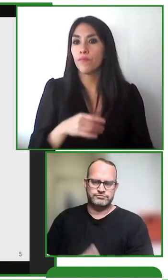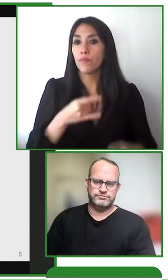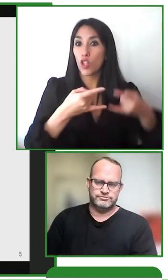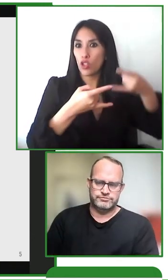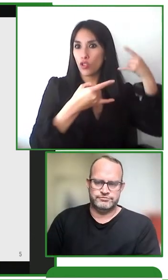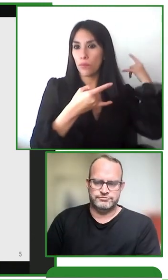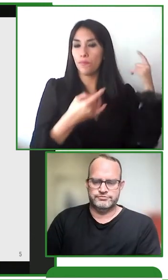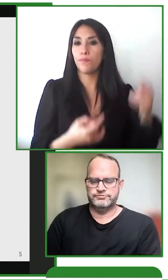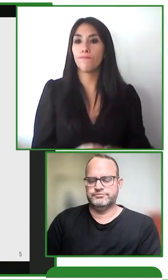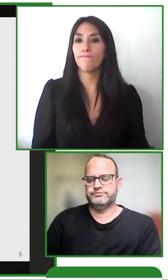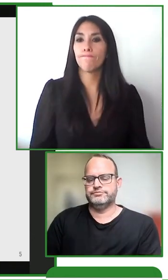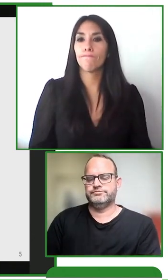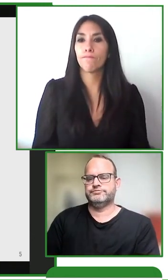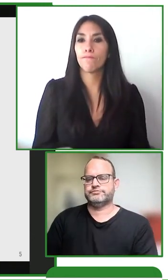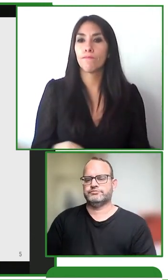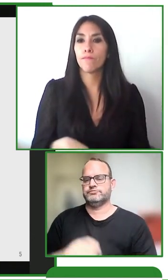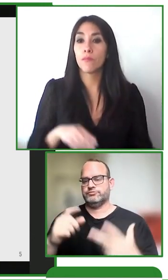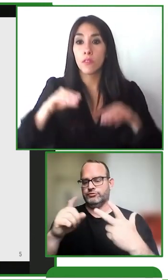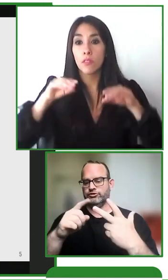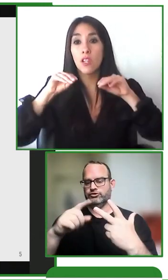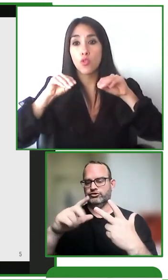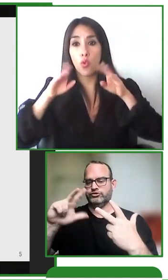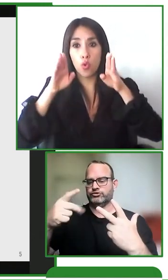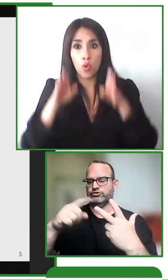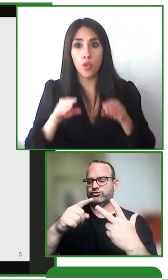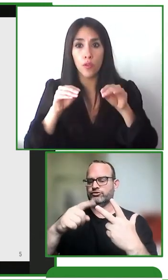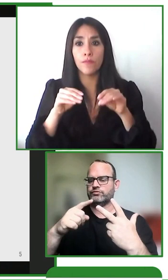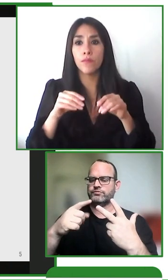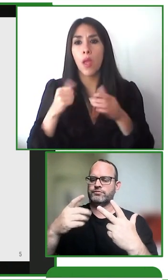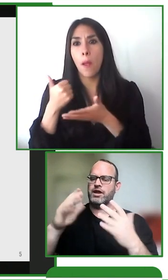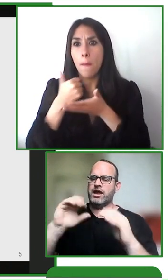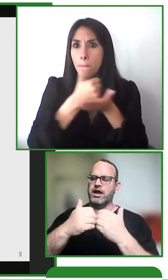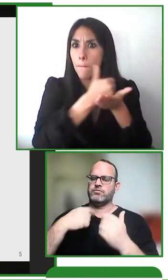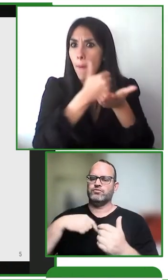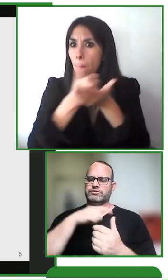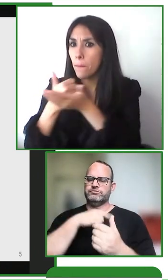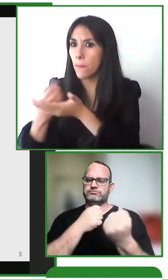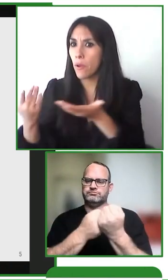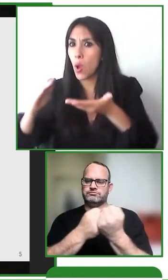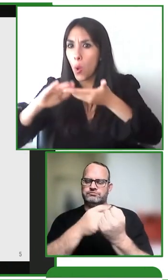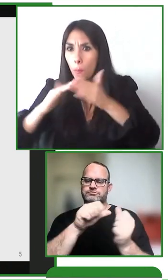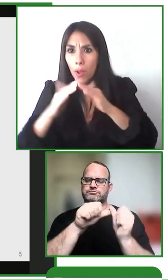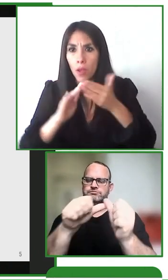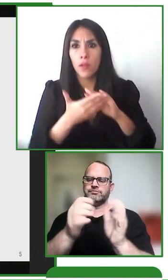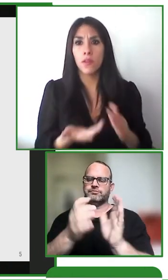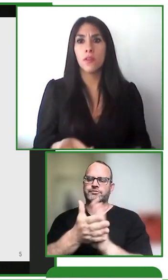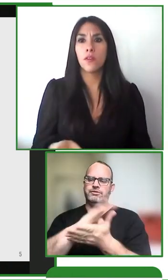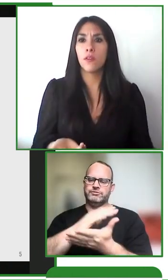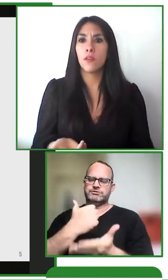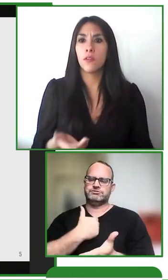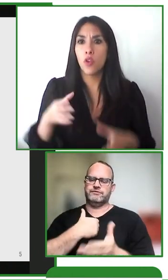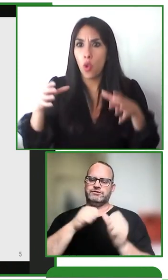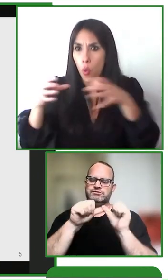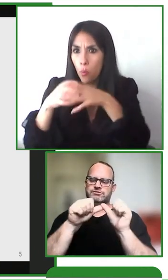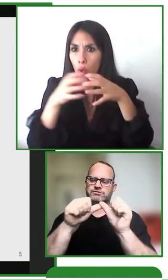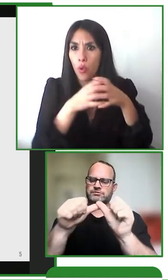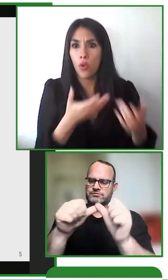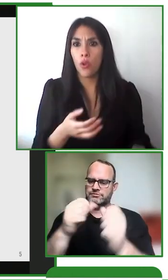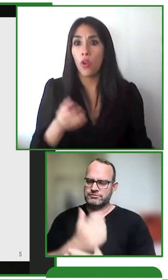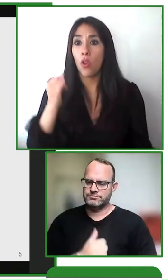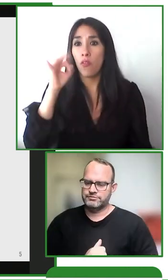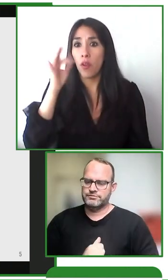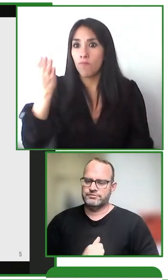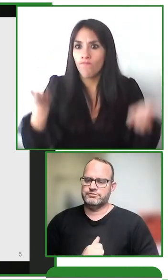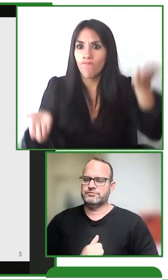y ayuda a las comunidades, se refleja cuando comparamos los idiomas de su propio de